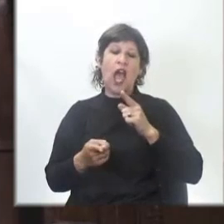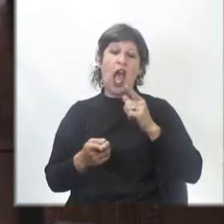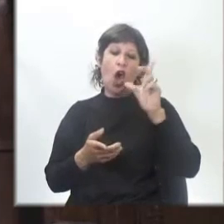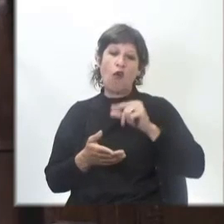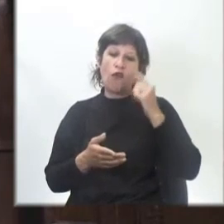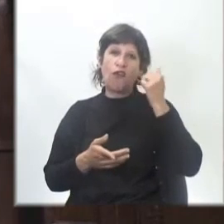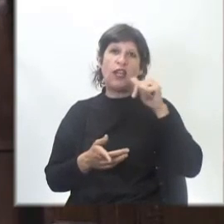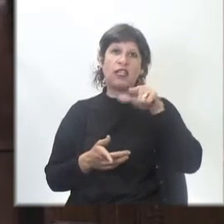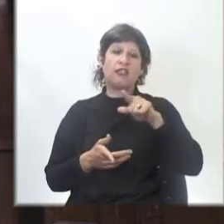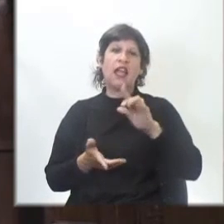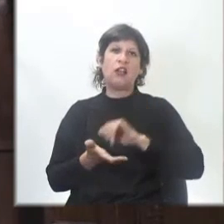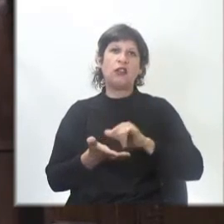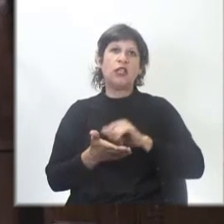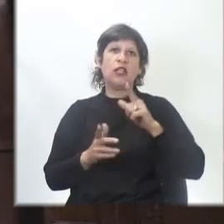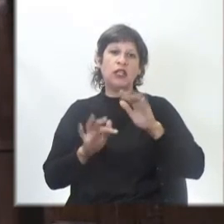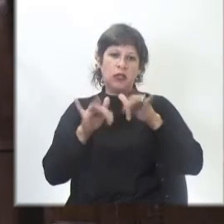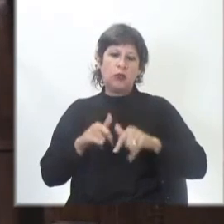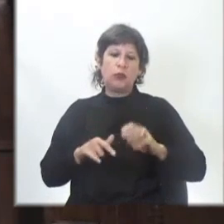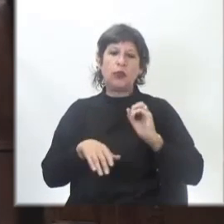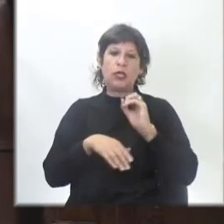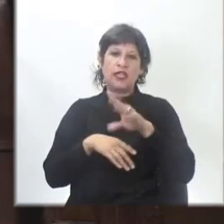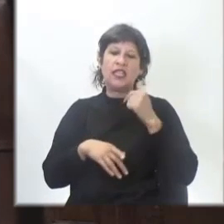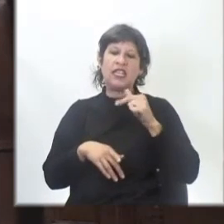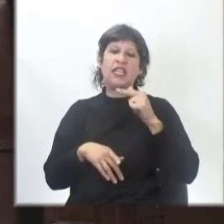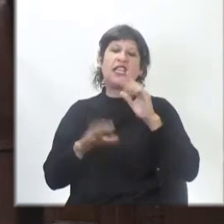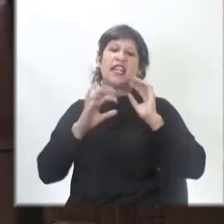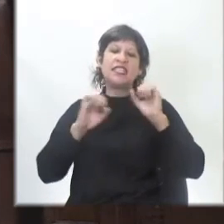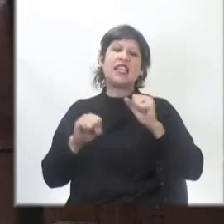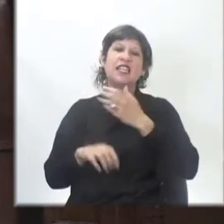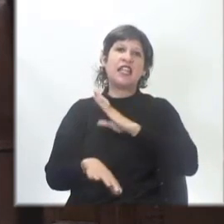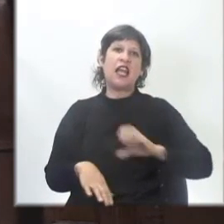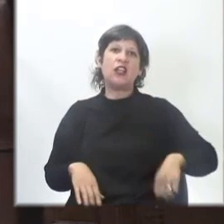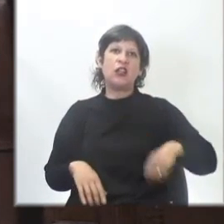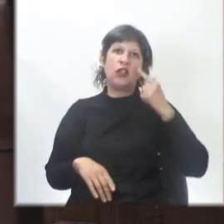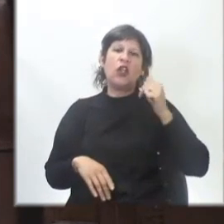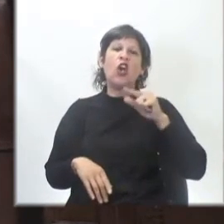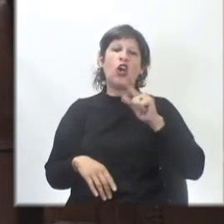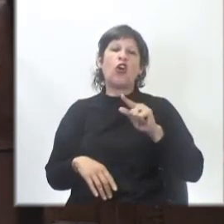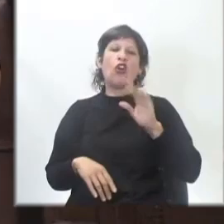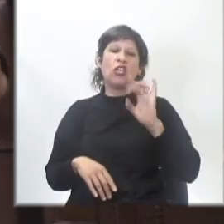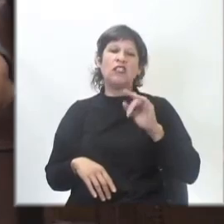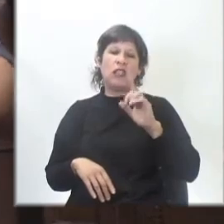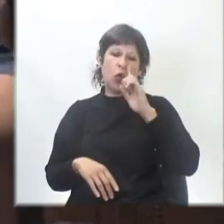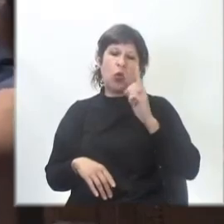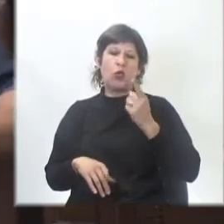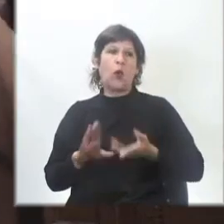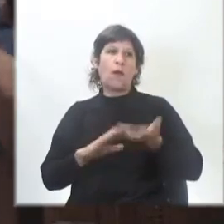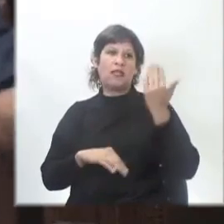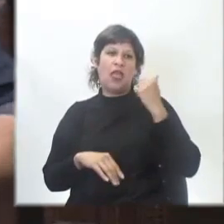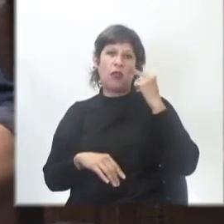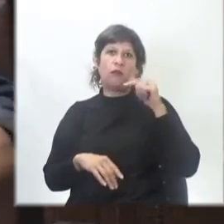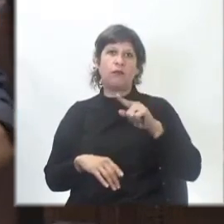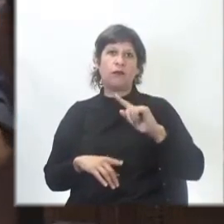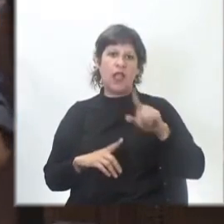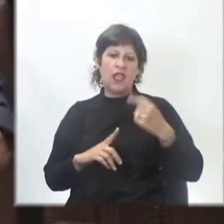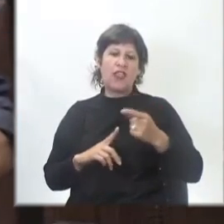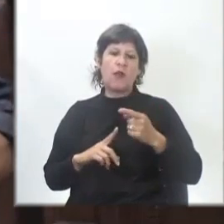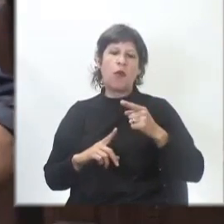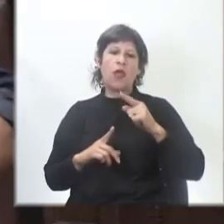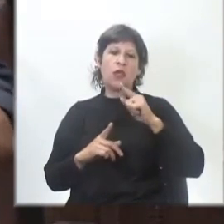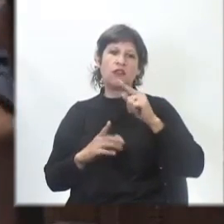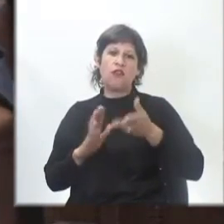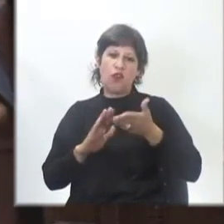quedado plasmadas en las cartas que dirige el secretario de Estado de Defensa con fecha del 15 de junio pasado. Y después voy a leer otra parte